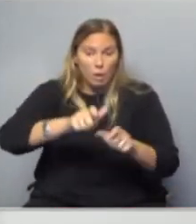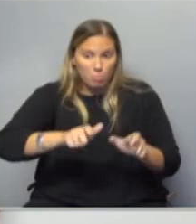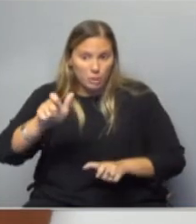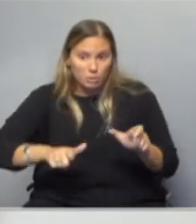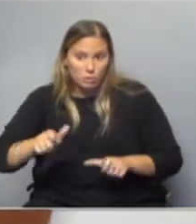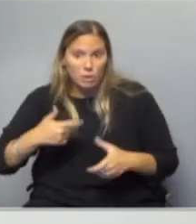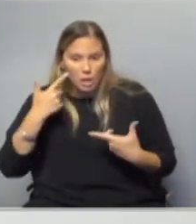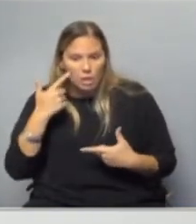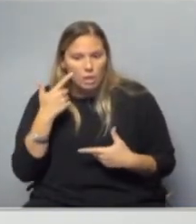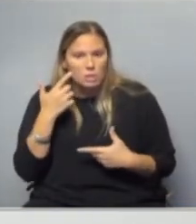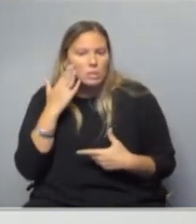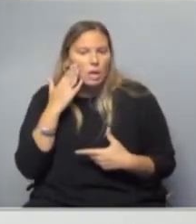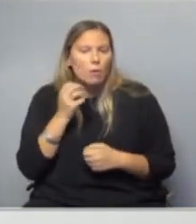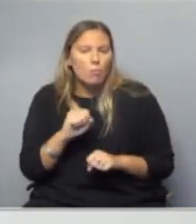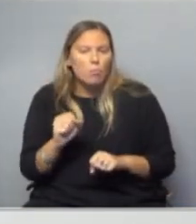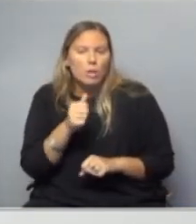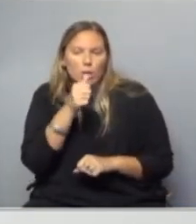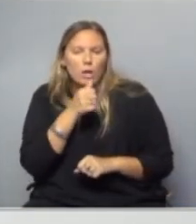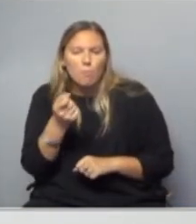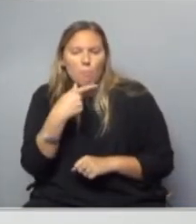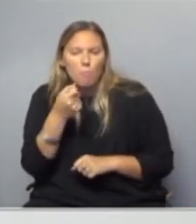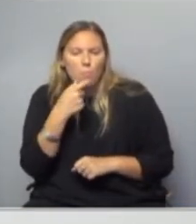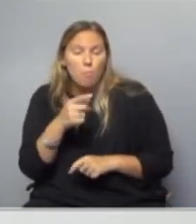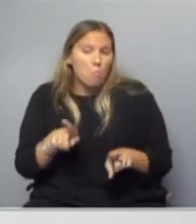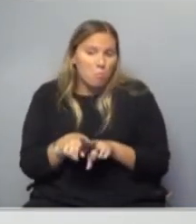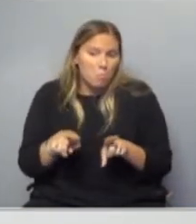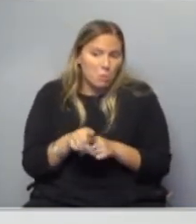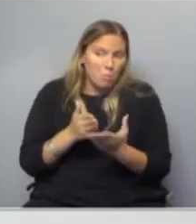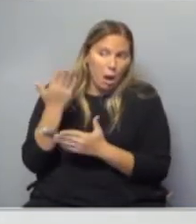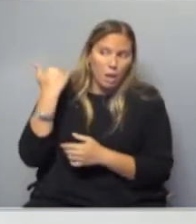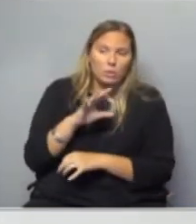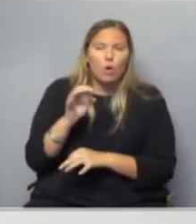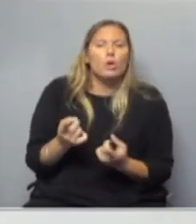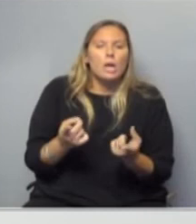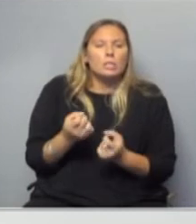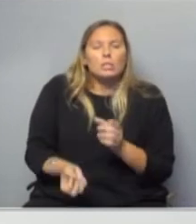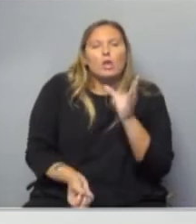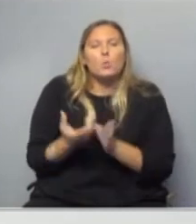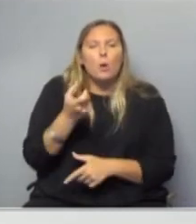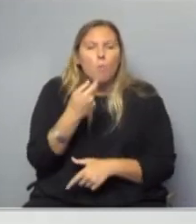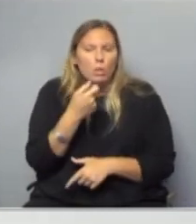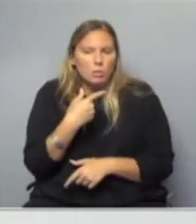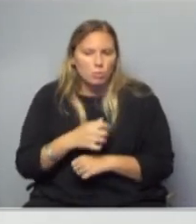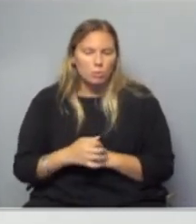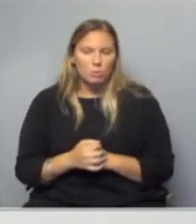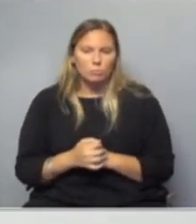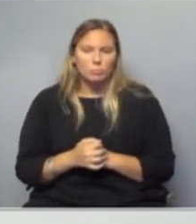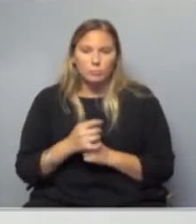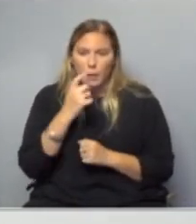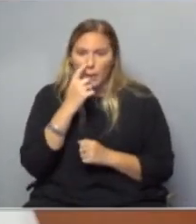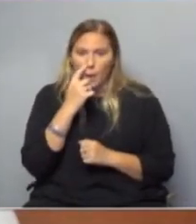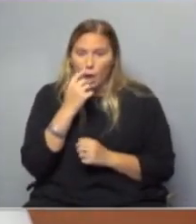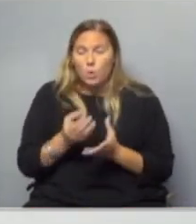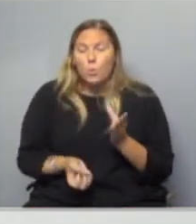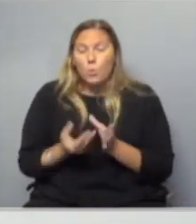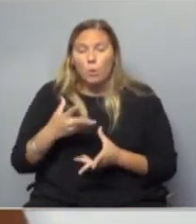e identificar si puede curarse con los antibióticos que se usan habitualmente o se requieren otros específicos. El nuevo